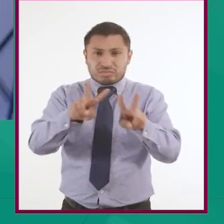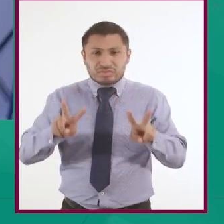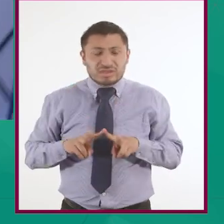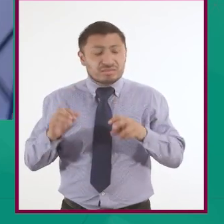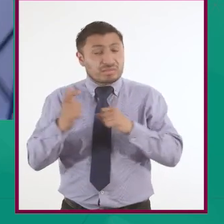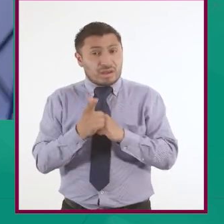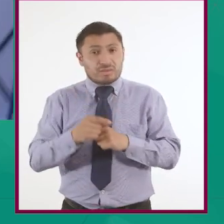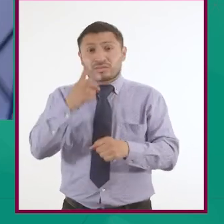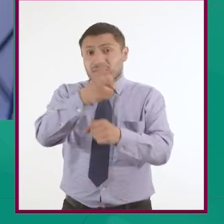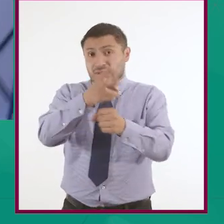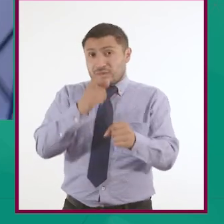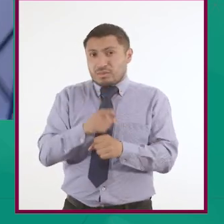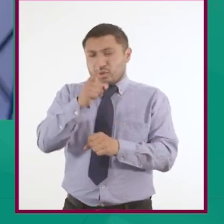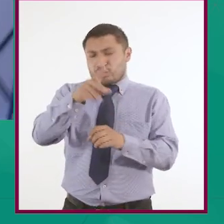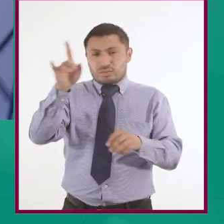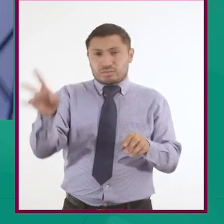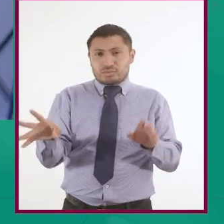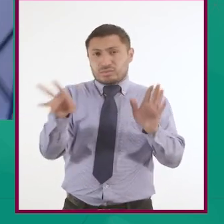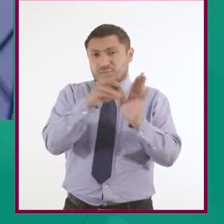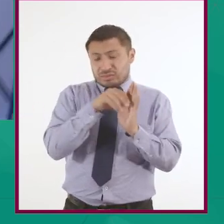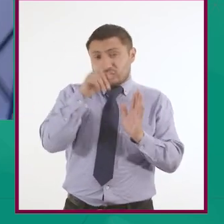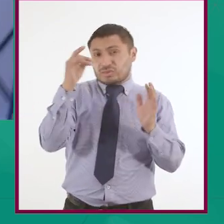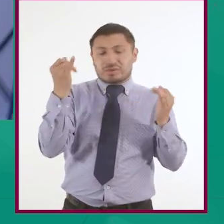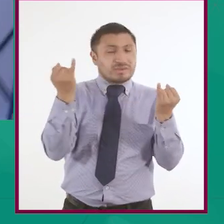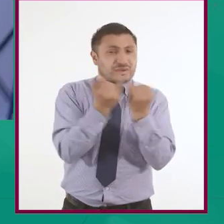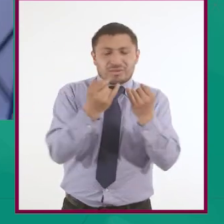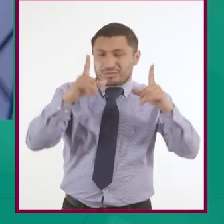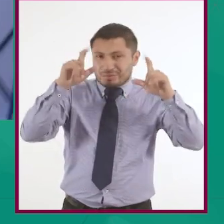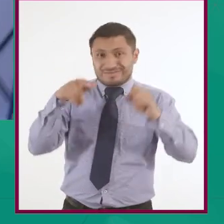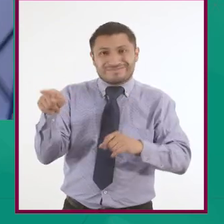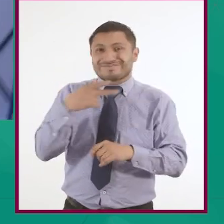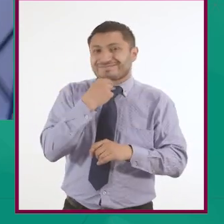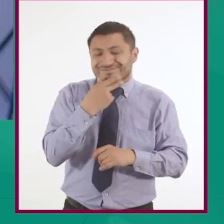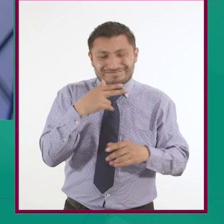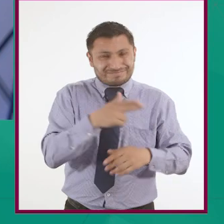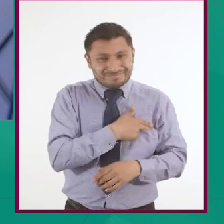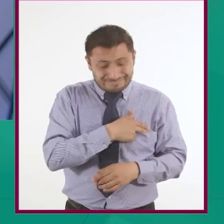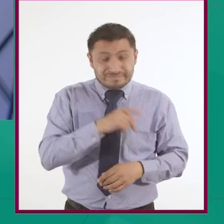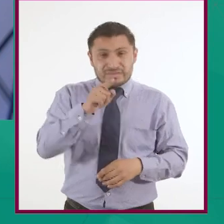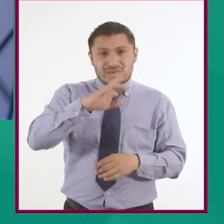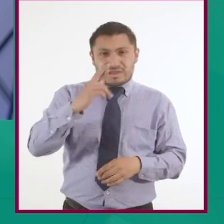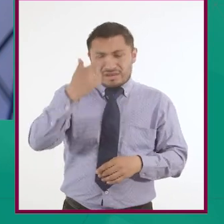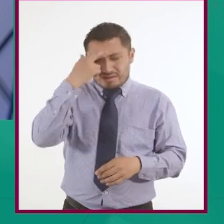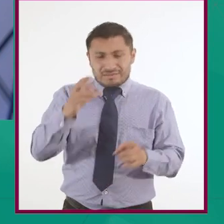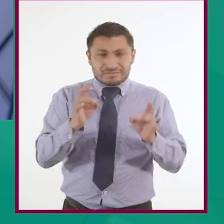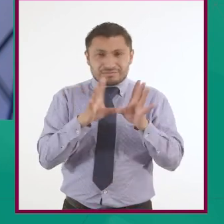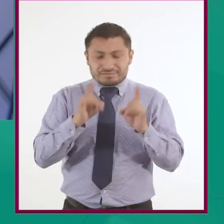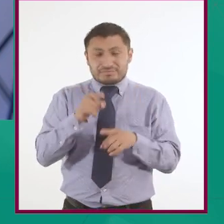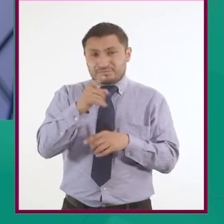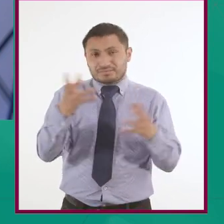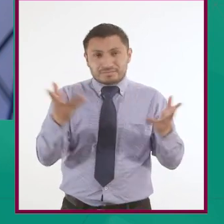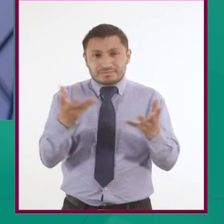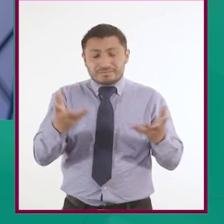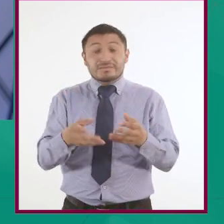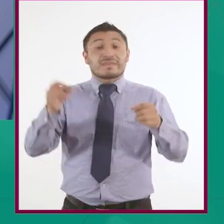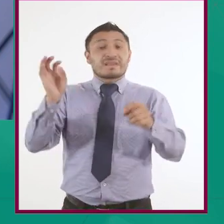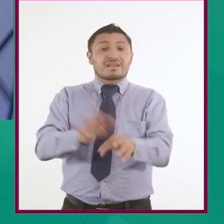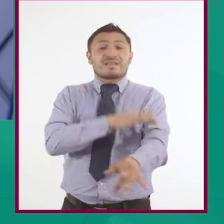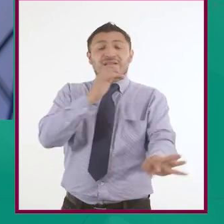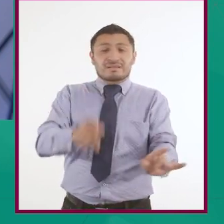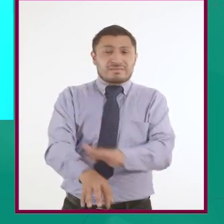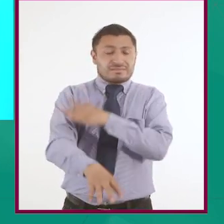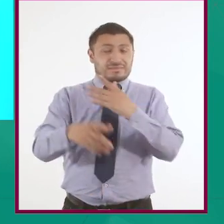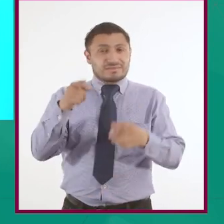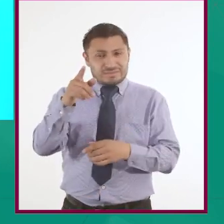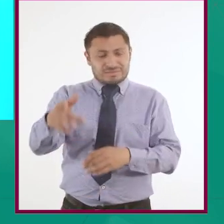Te invito a imitar el gesto de este personaje de la fotografía, recordar las situaciones en que lo has hecho y la emoción que